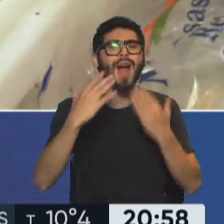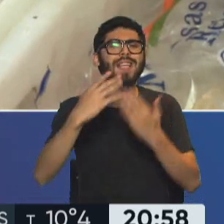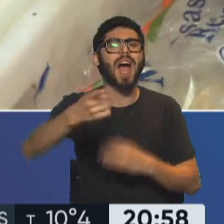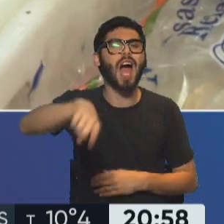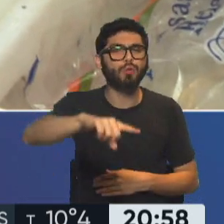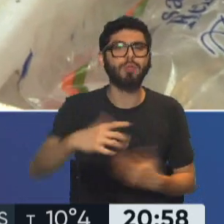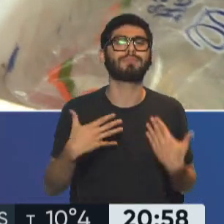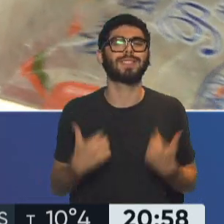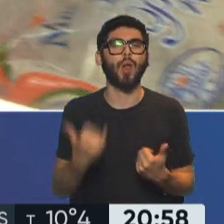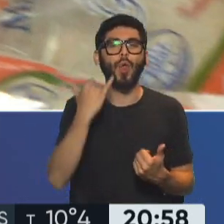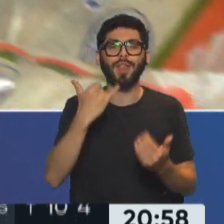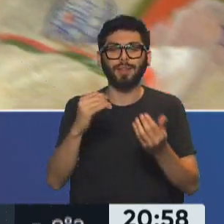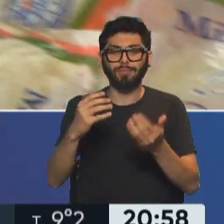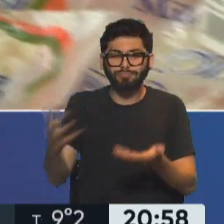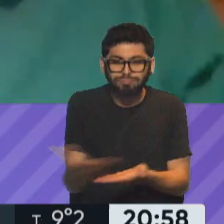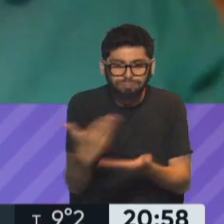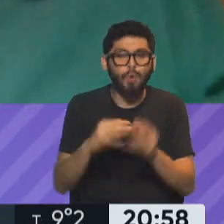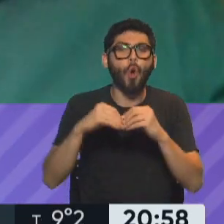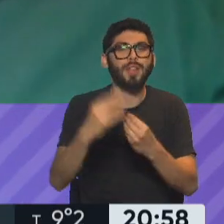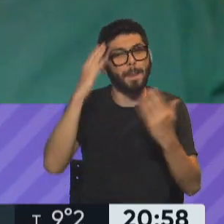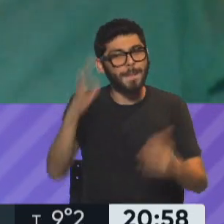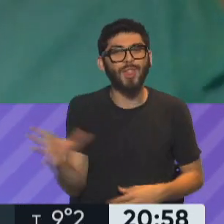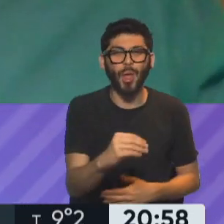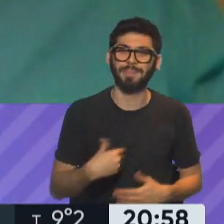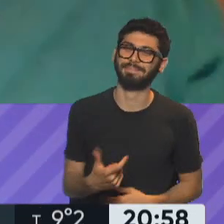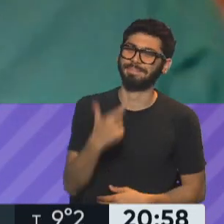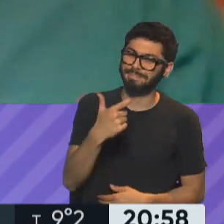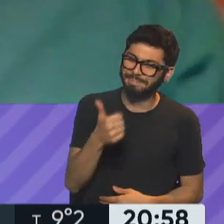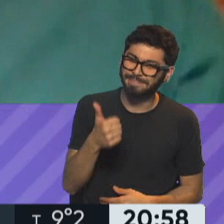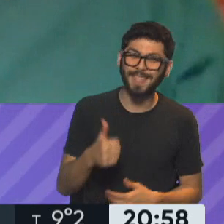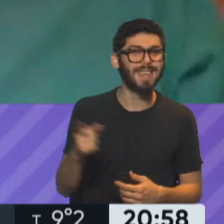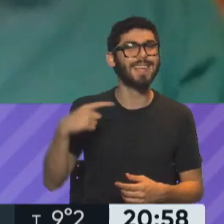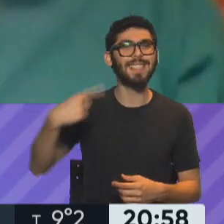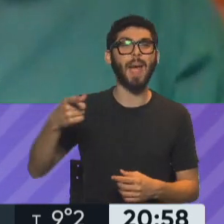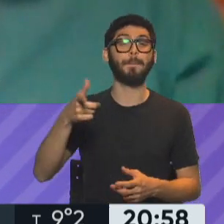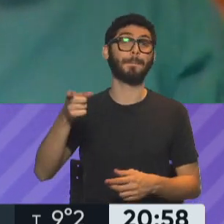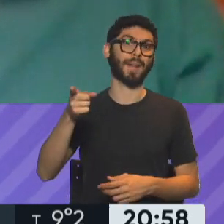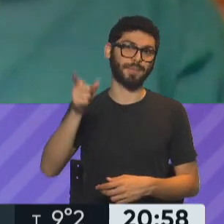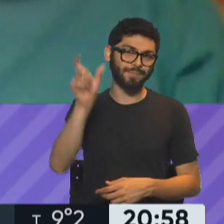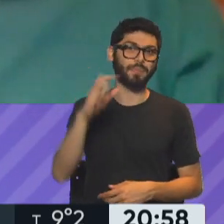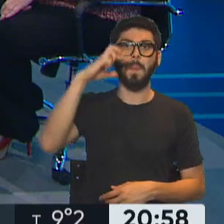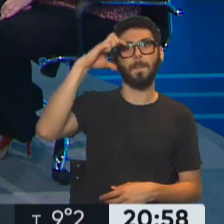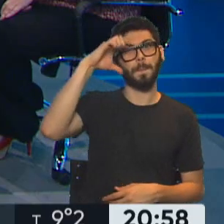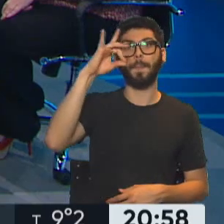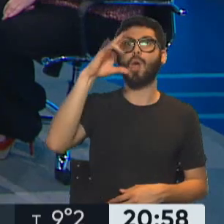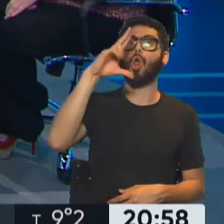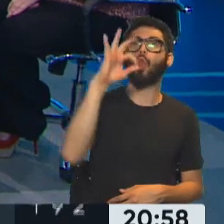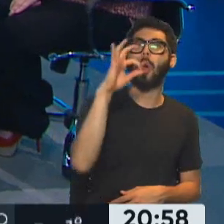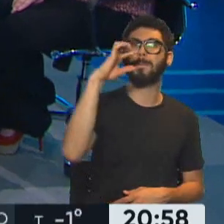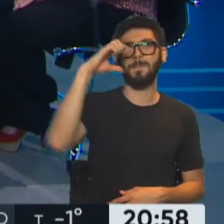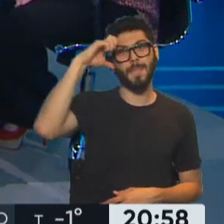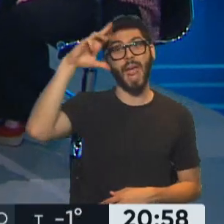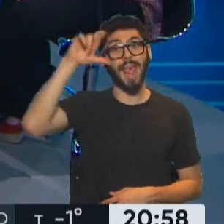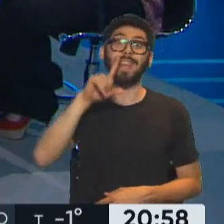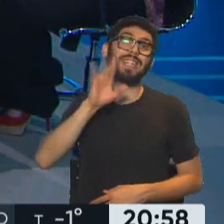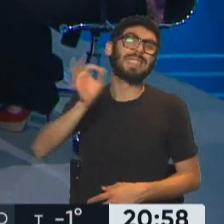ustedes y salud y cosecha para todos y todas. Gracias. Pedro Peretti, siempre es muy claro escucharlo a Pedro porque conoce y mucho del